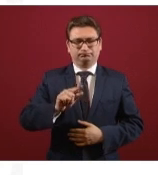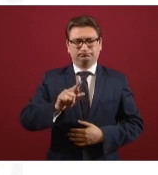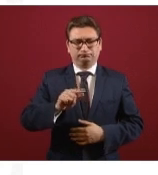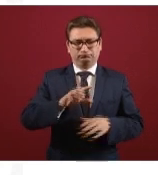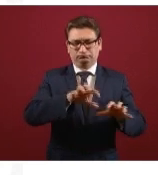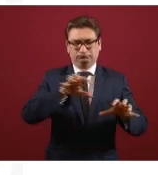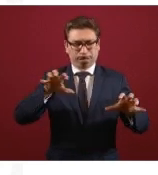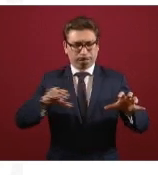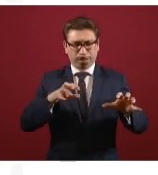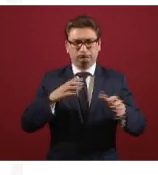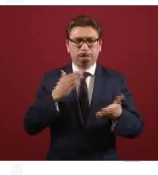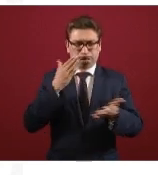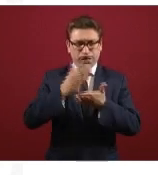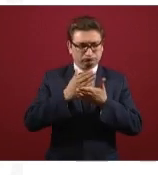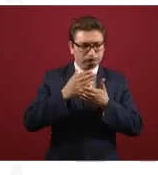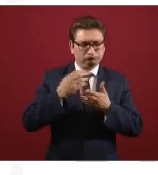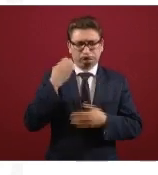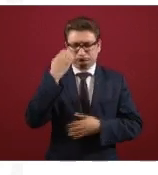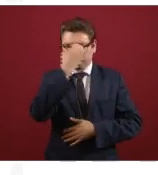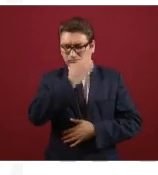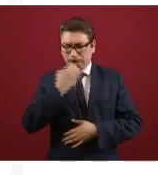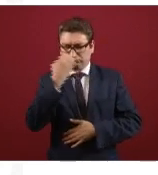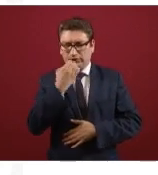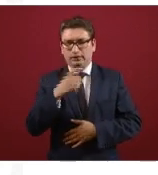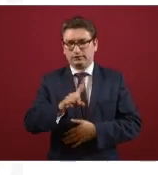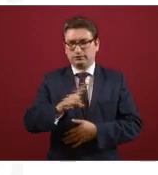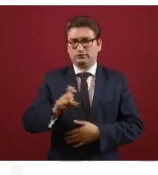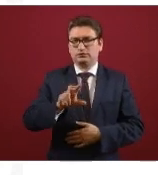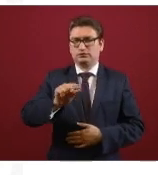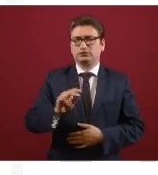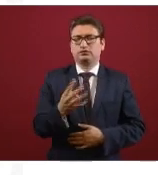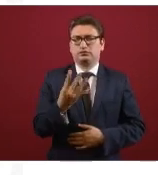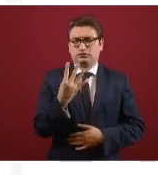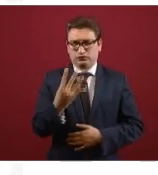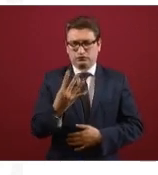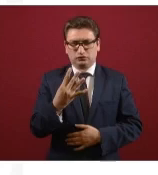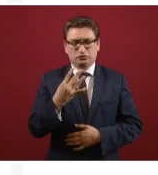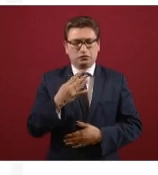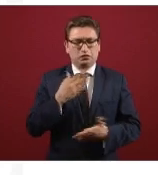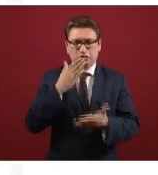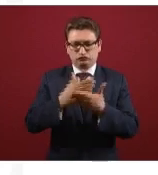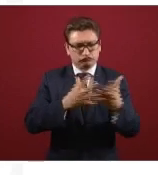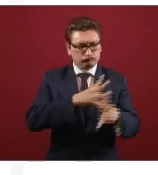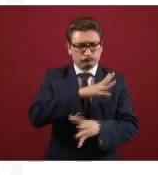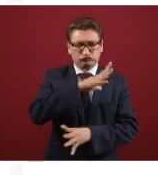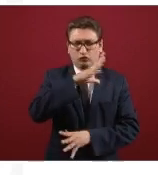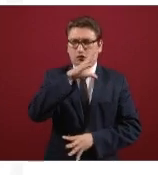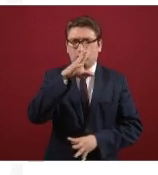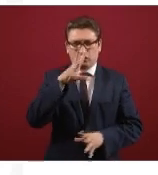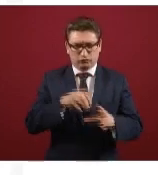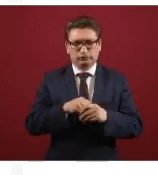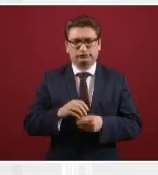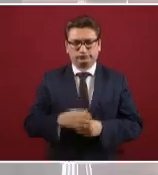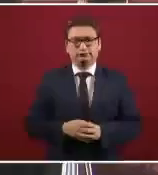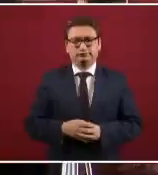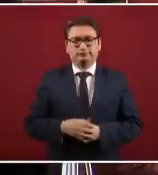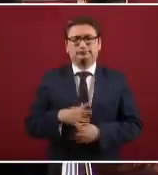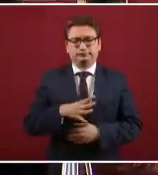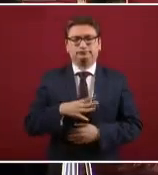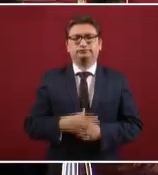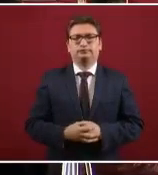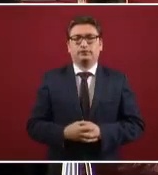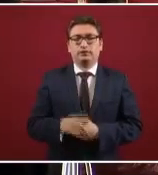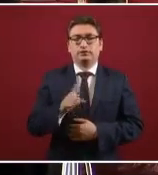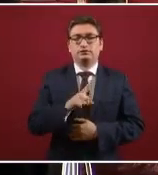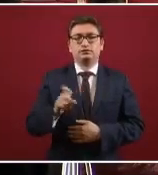verificaciones que realizamos en 184 fueron verificaciones completas están más adelante y